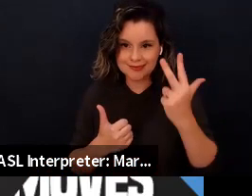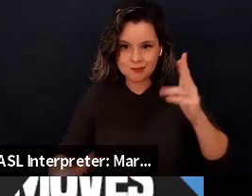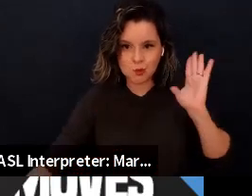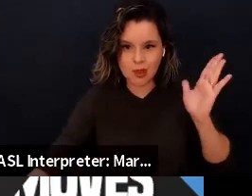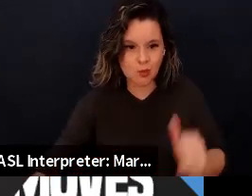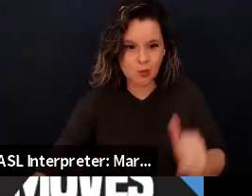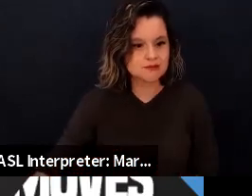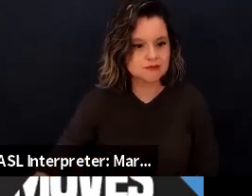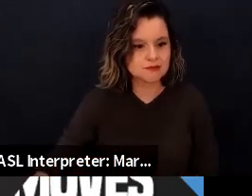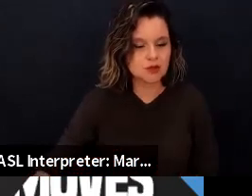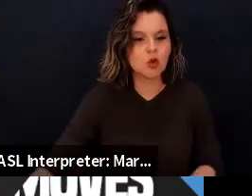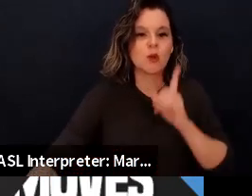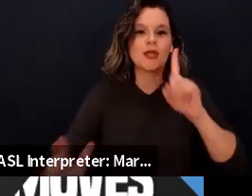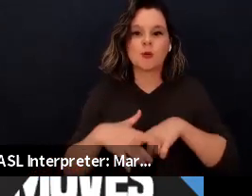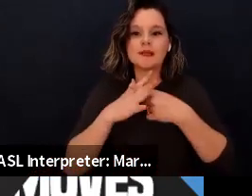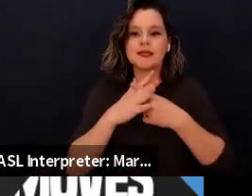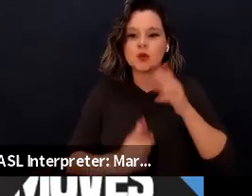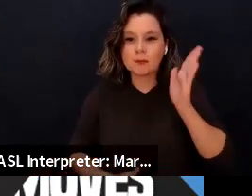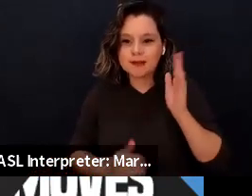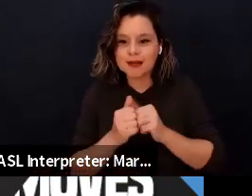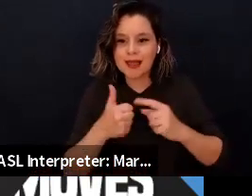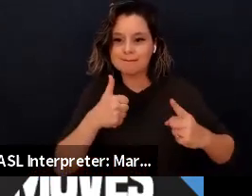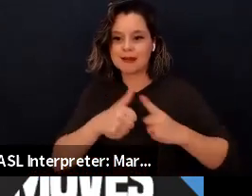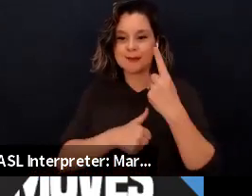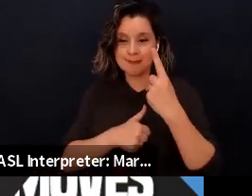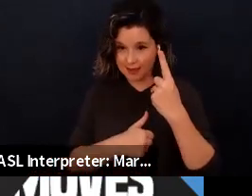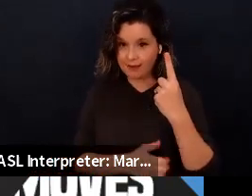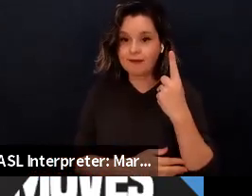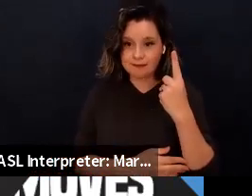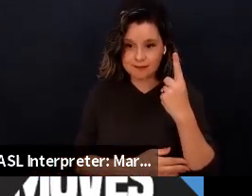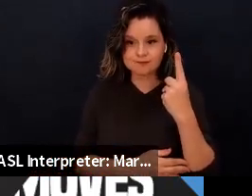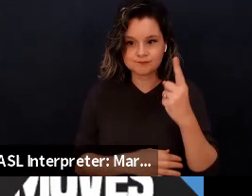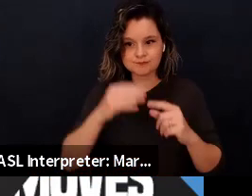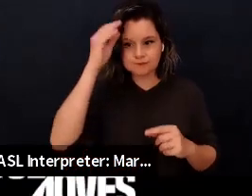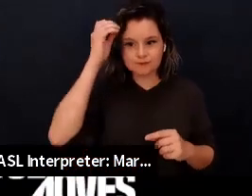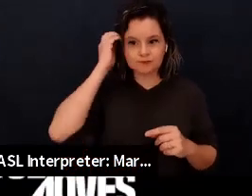Entonces, me gustaría empezar presentando a la primera oradora.